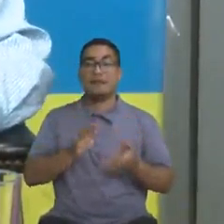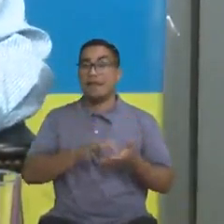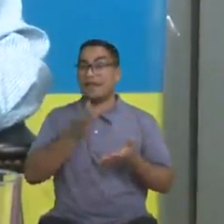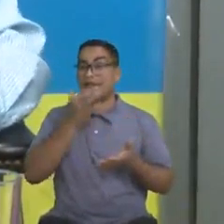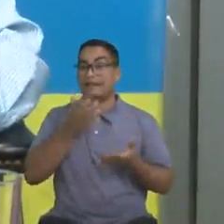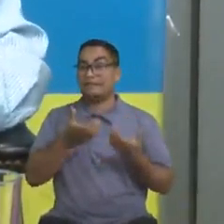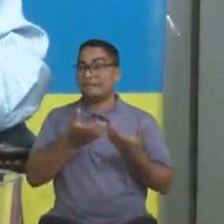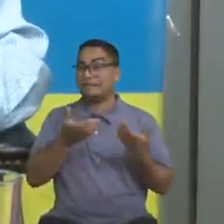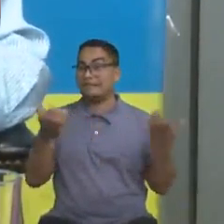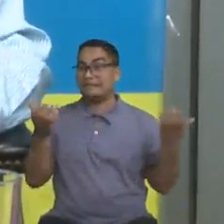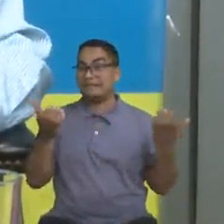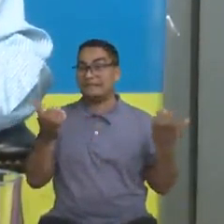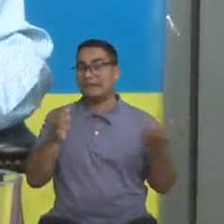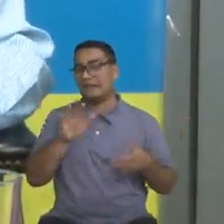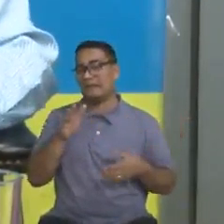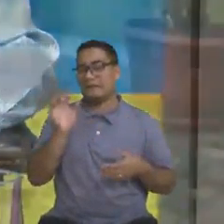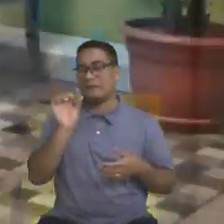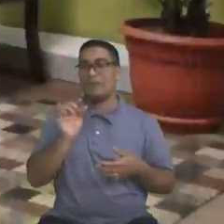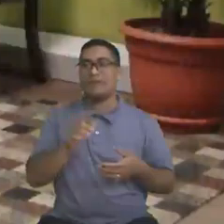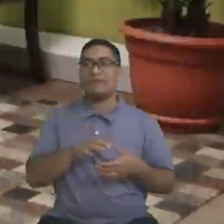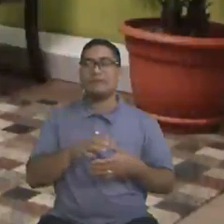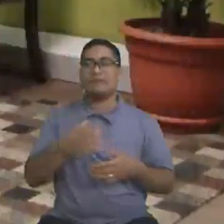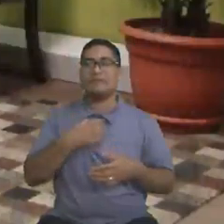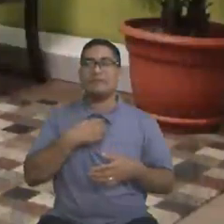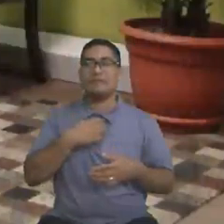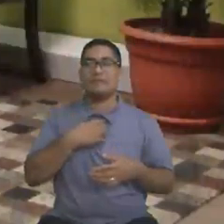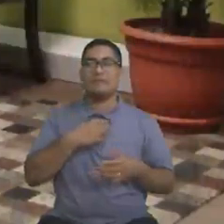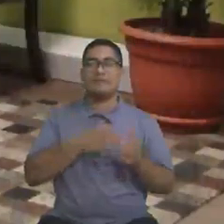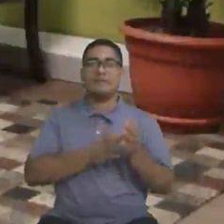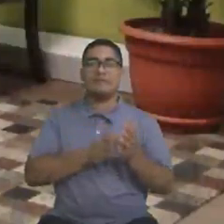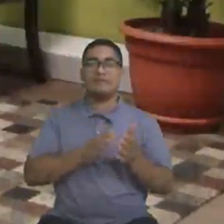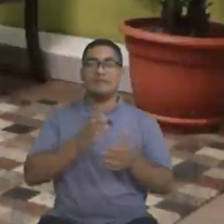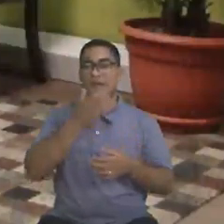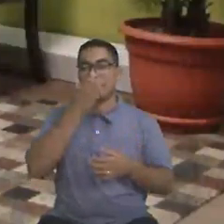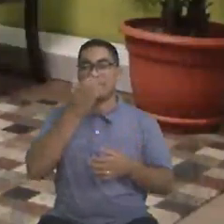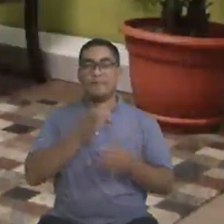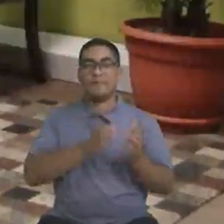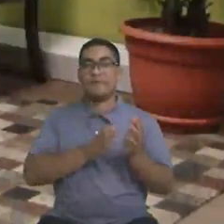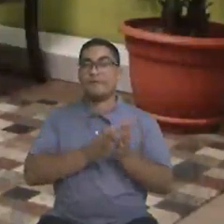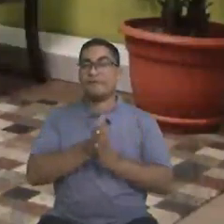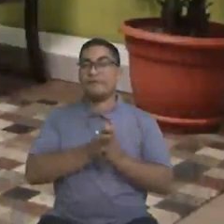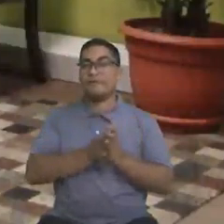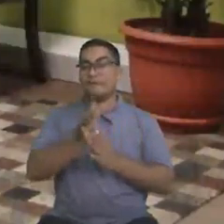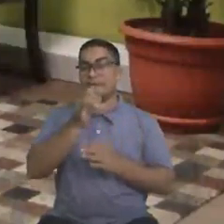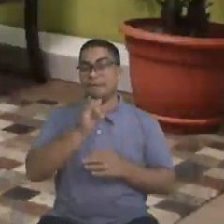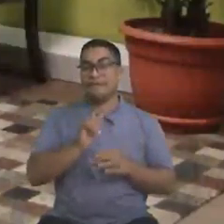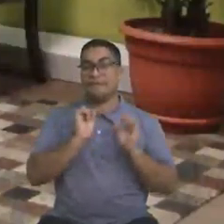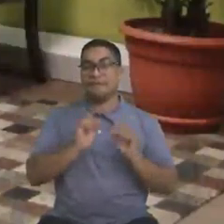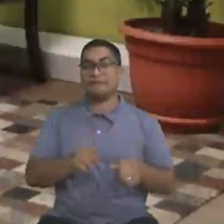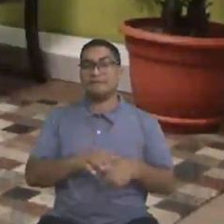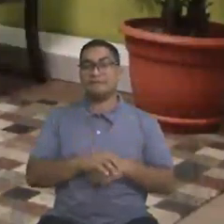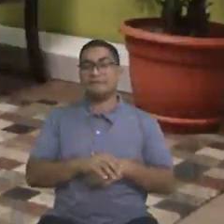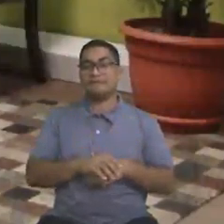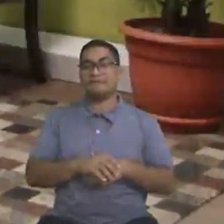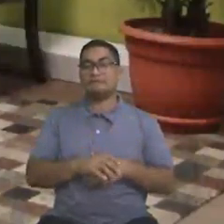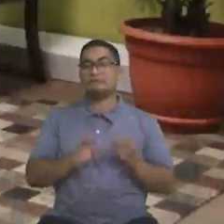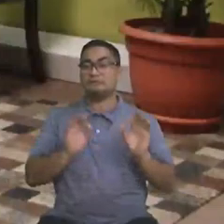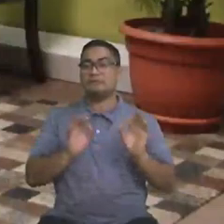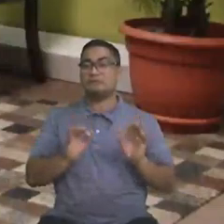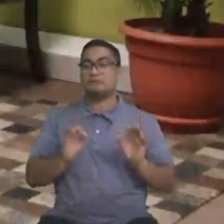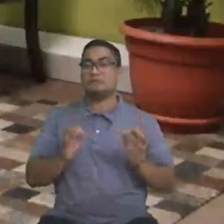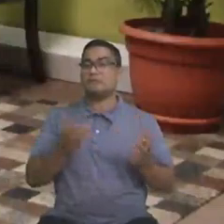refresco natural. Mango, imagínense, fue un fresquito de mango que parece atol, ¿cómo se hace cuando se cose? Rico, ¿verdad? Con hielito, azúcar,